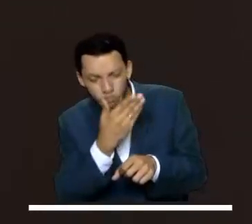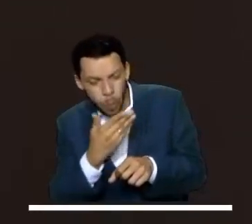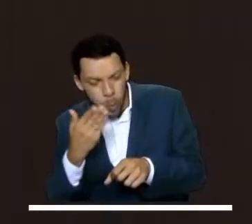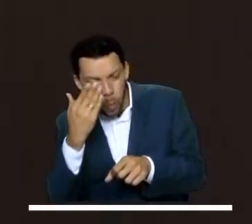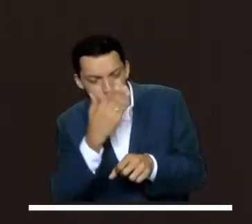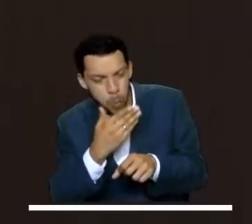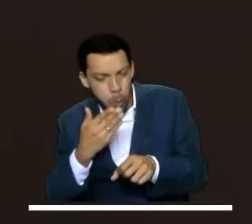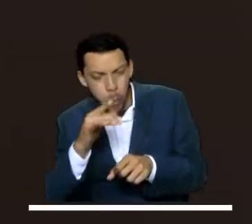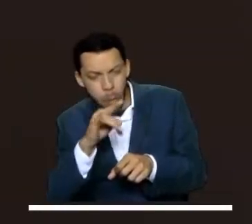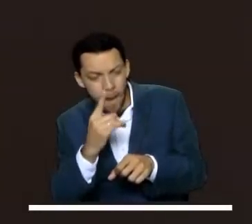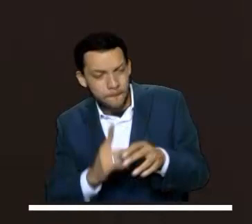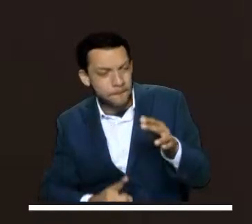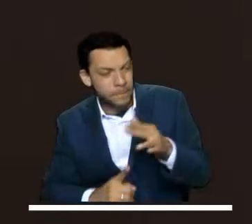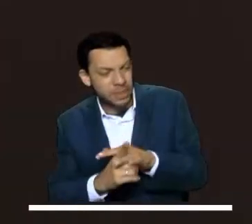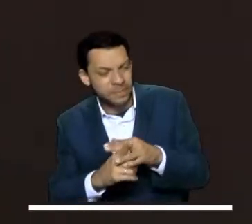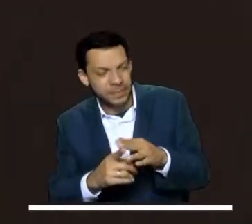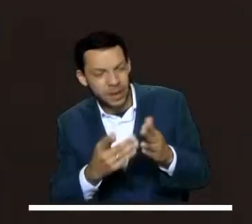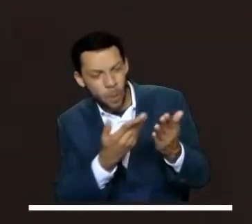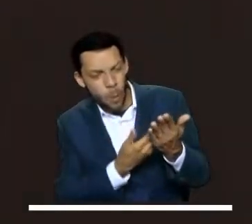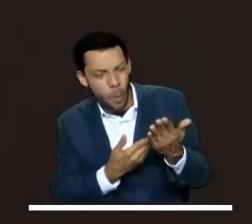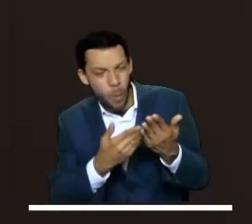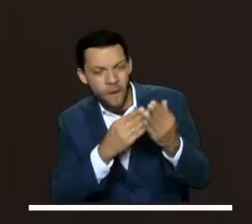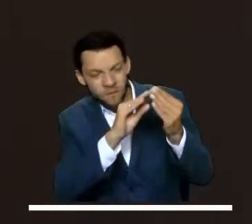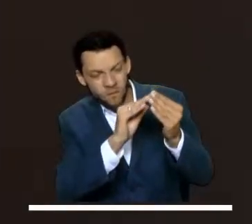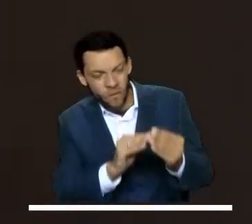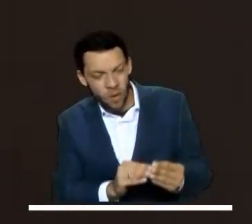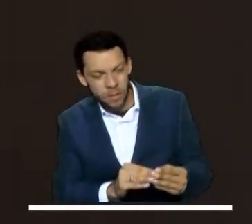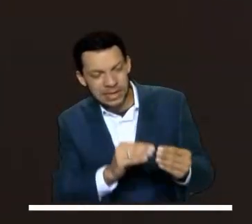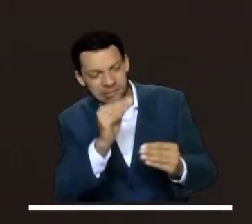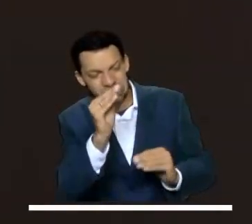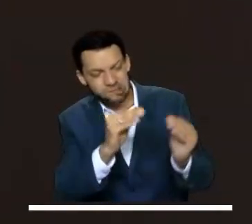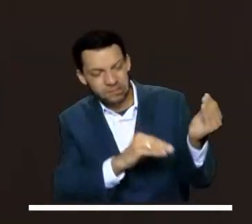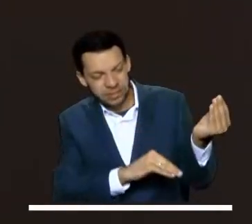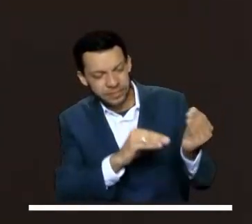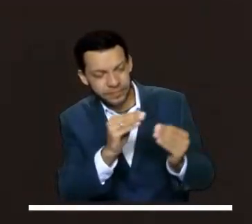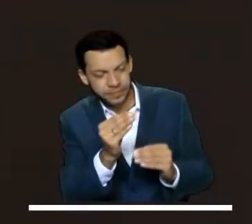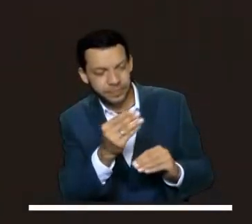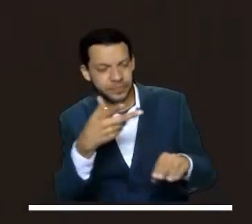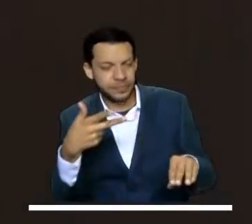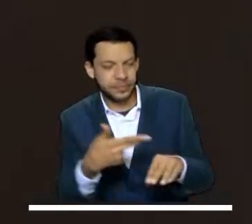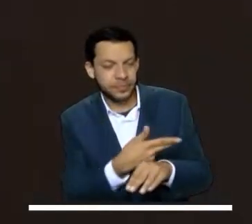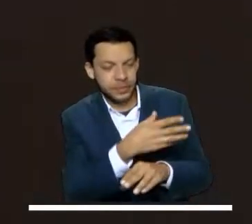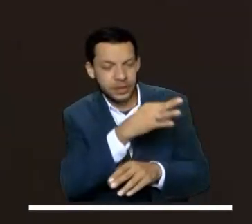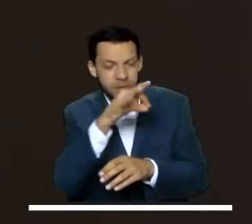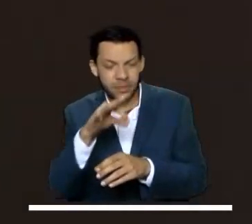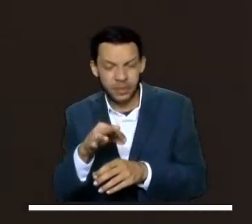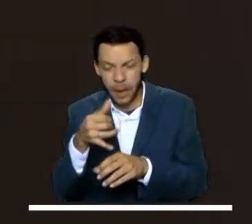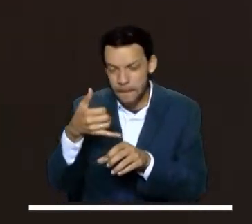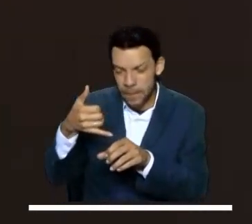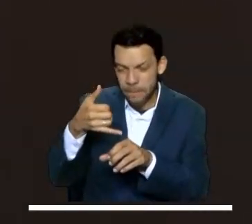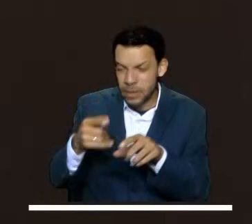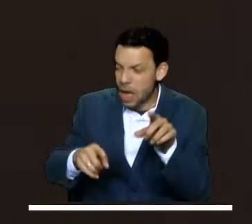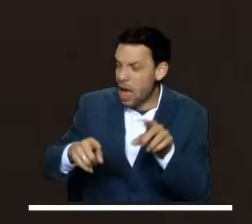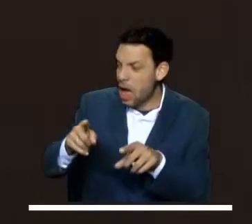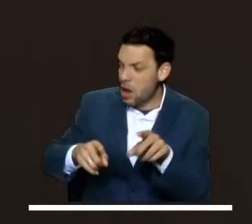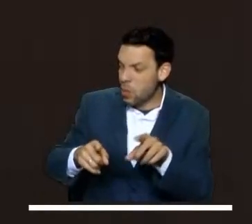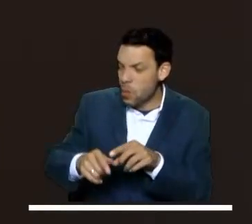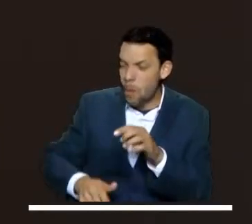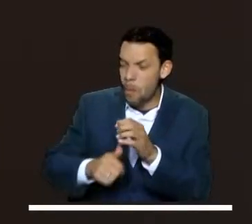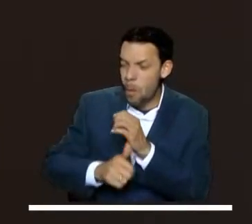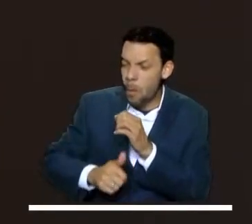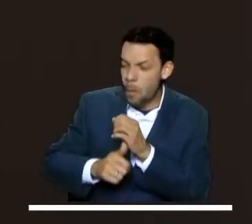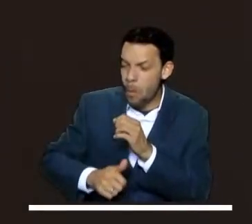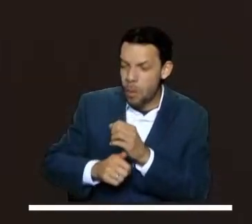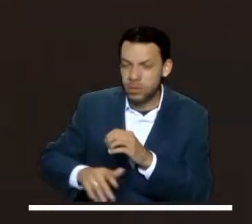o alguna lesión que nos justifique tomar la biopsia, se va a tomar la biopsia. Personas con estreñimiento, con cambios en la deposición, en la forma,